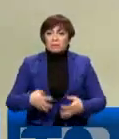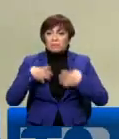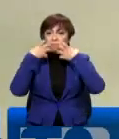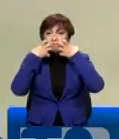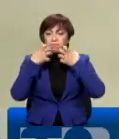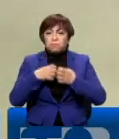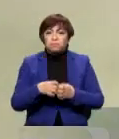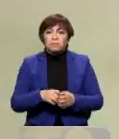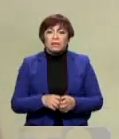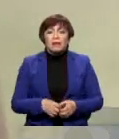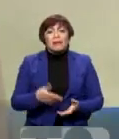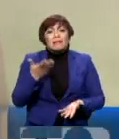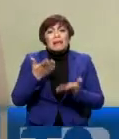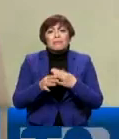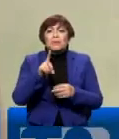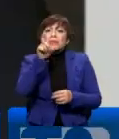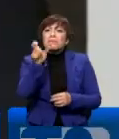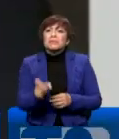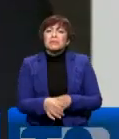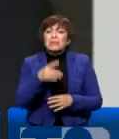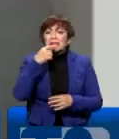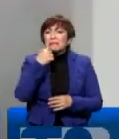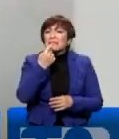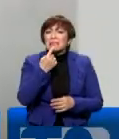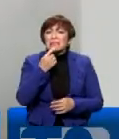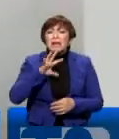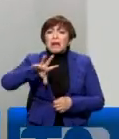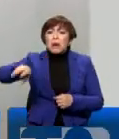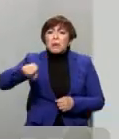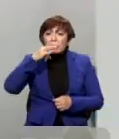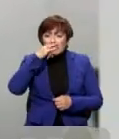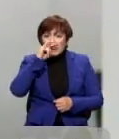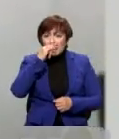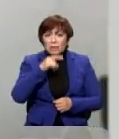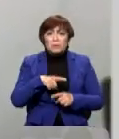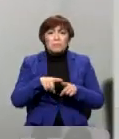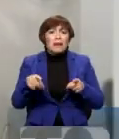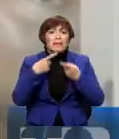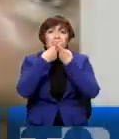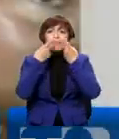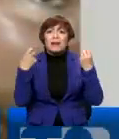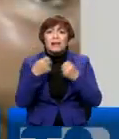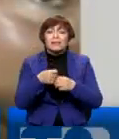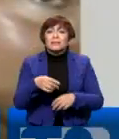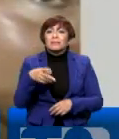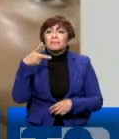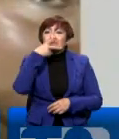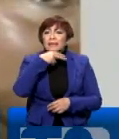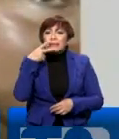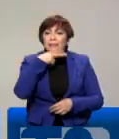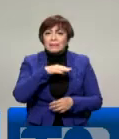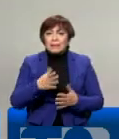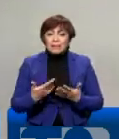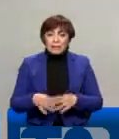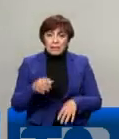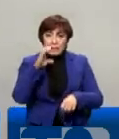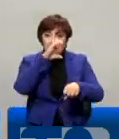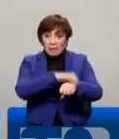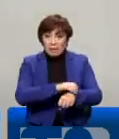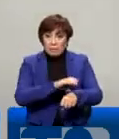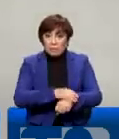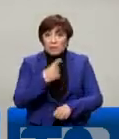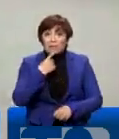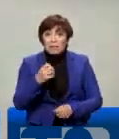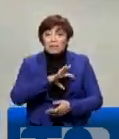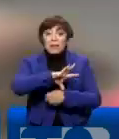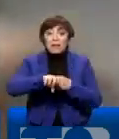Y algún chistoso dijo que eran robaniños. Pero en realidad, las víctimas habían sido detenidas como sospechosas de robar $200 y